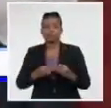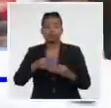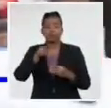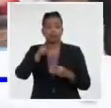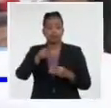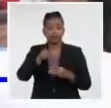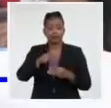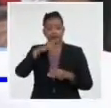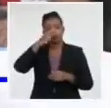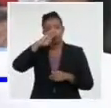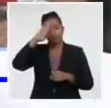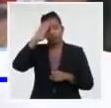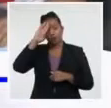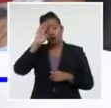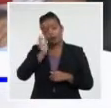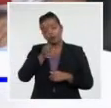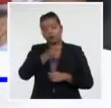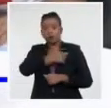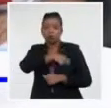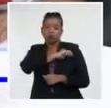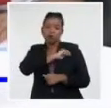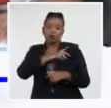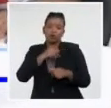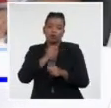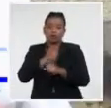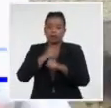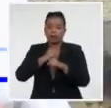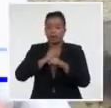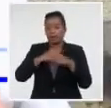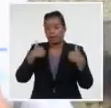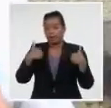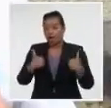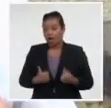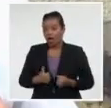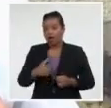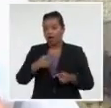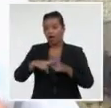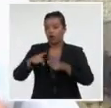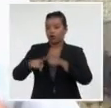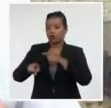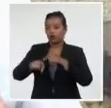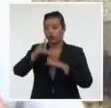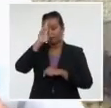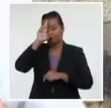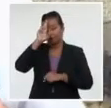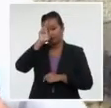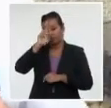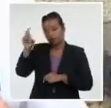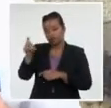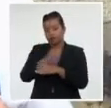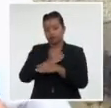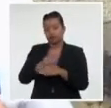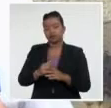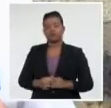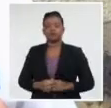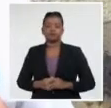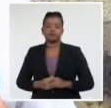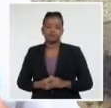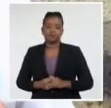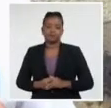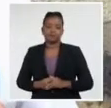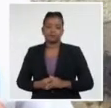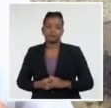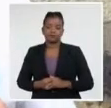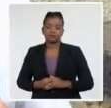los cubanos en misiones diplomáticas y colaboración en el extranjero. El código se trata de darle el derecho a todos